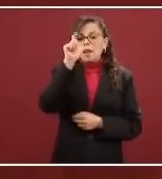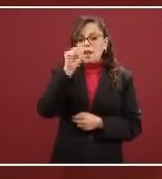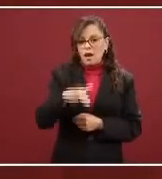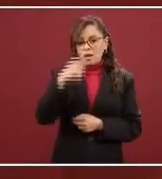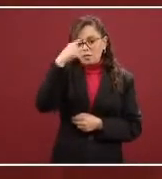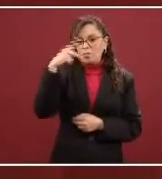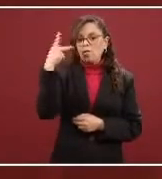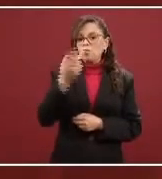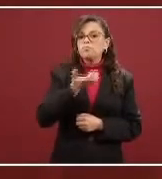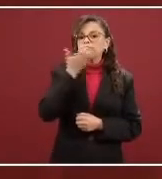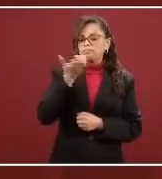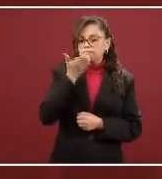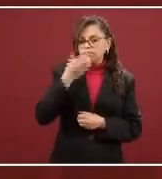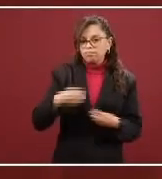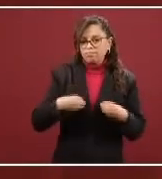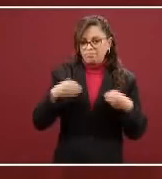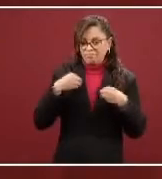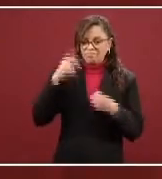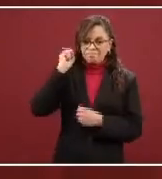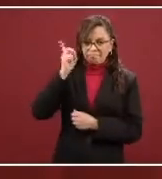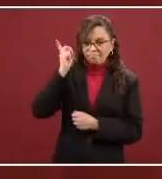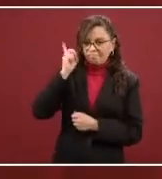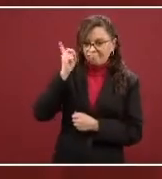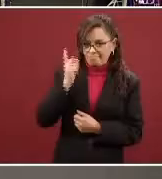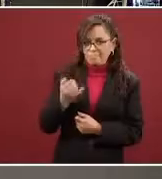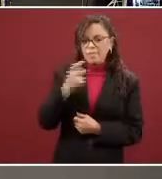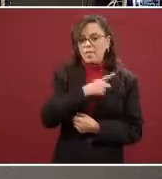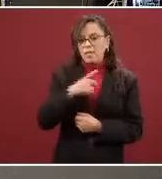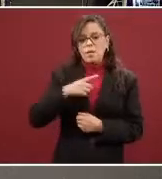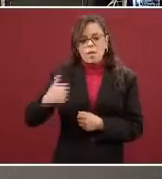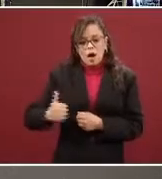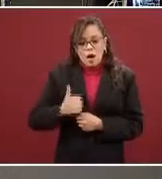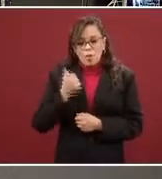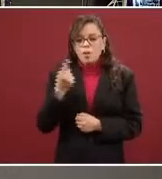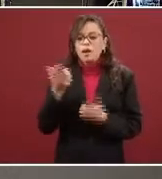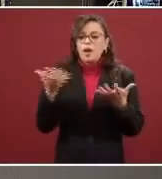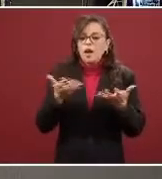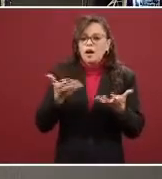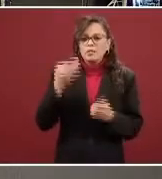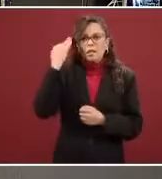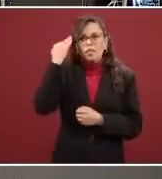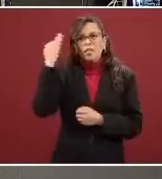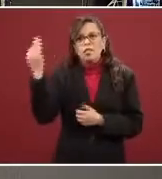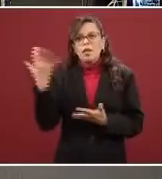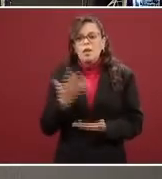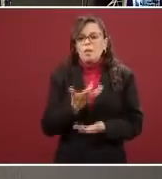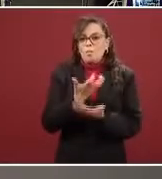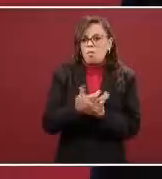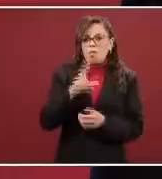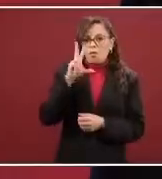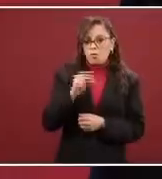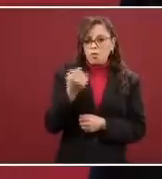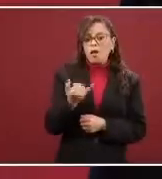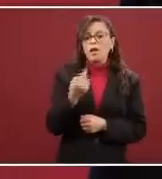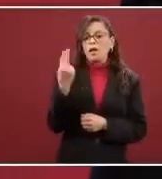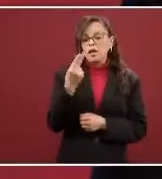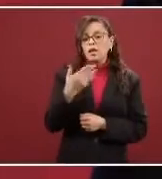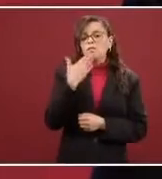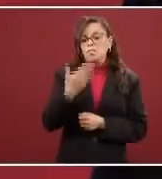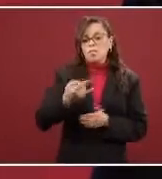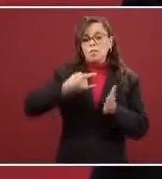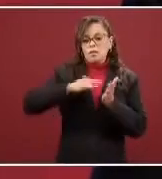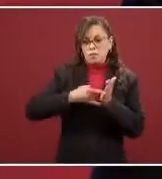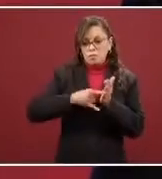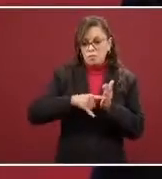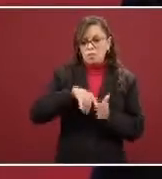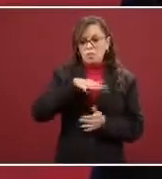es que se aproveche el tiempo y también se escojan algunos horarios para poderse mantener informado,